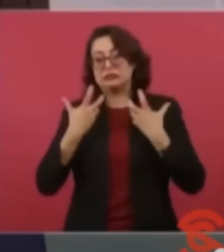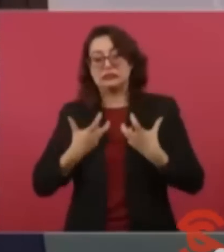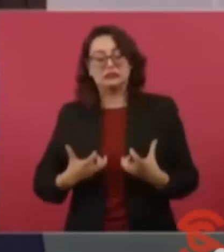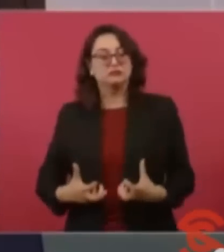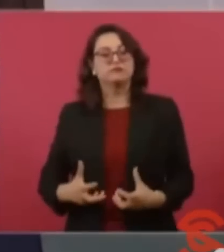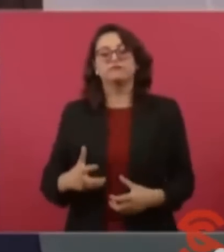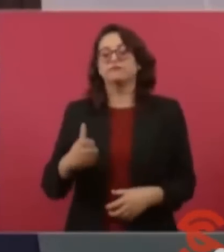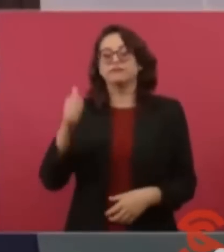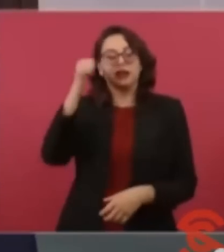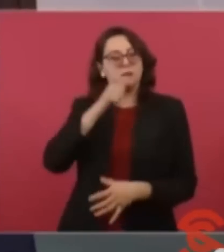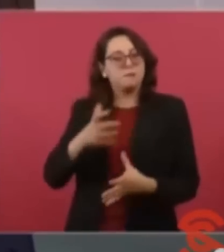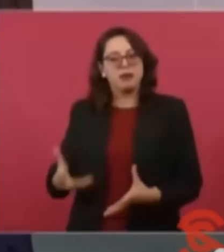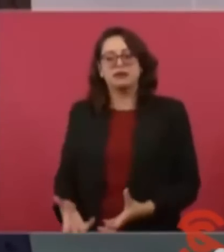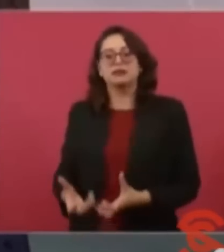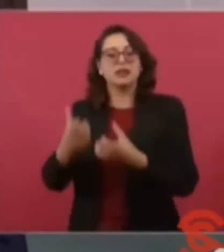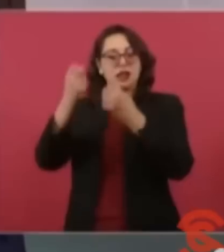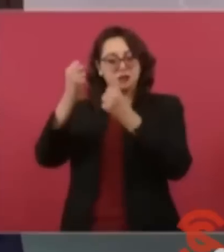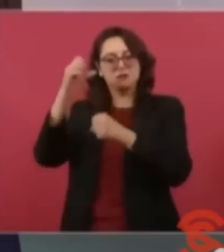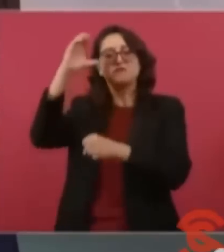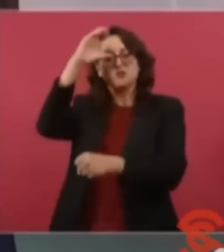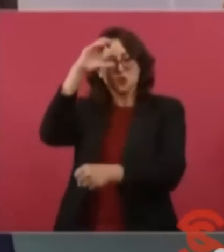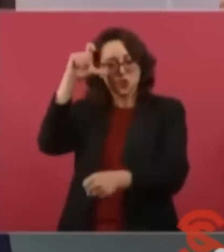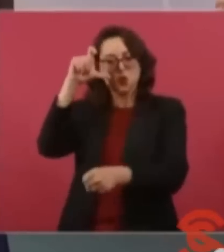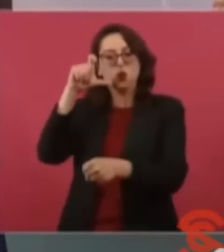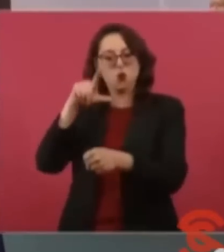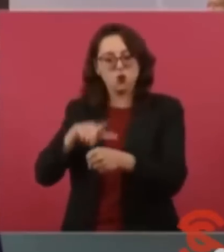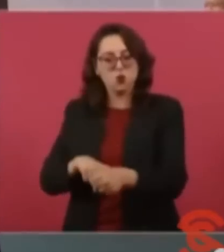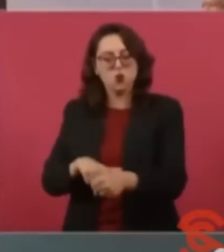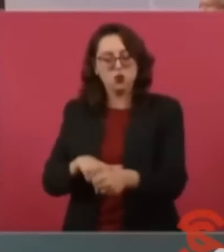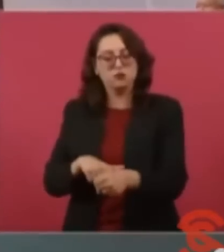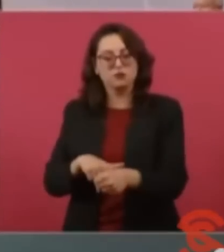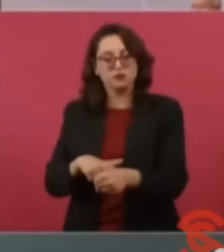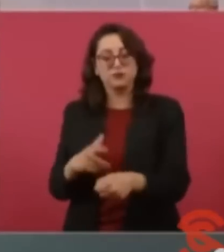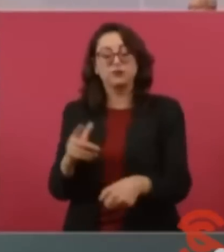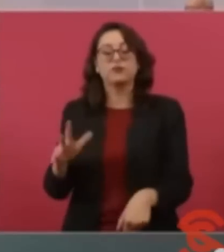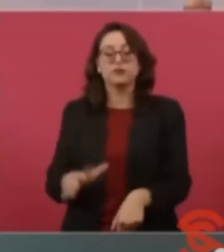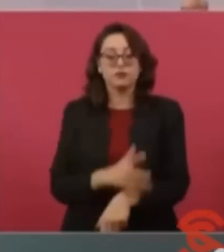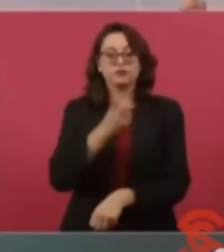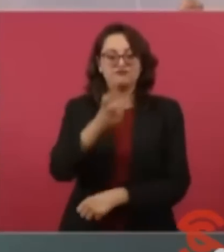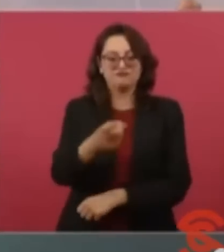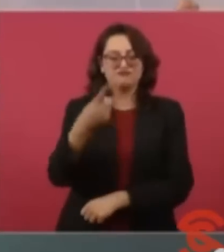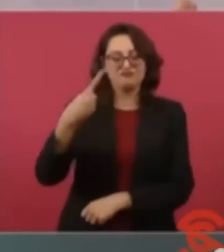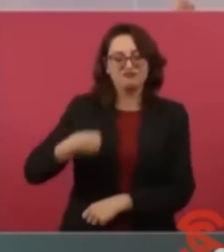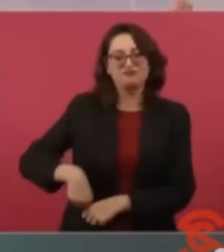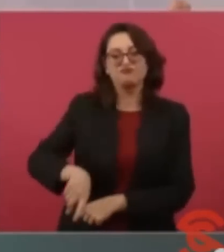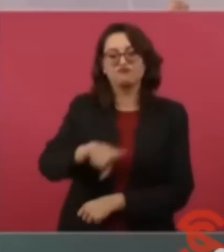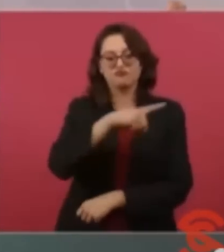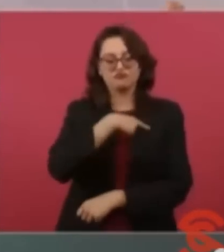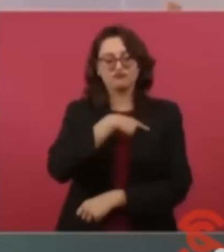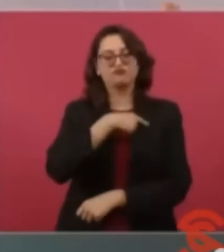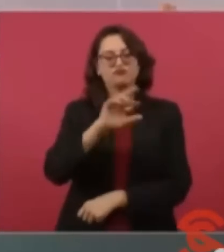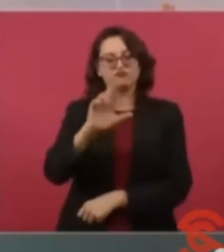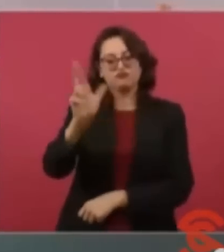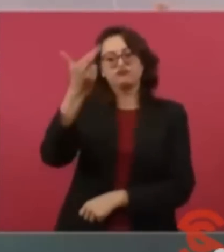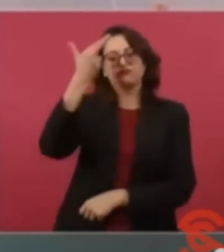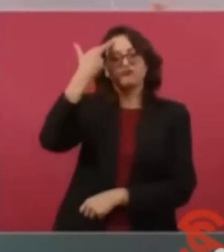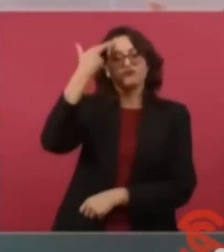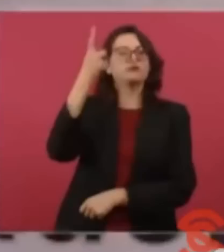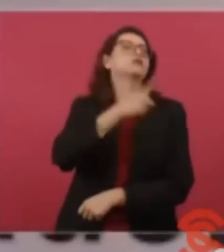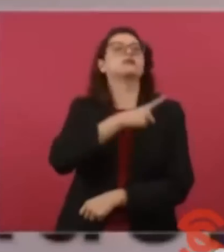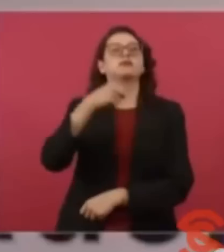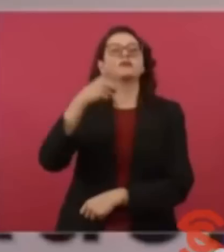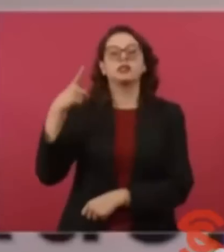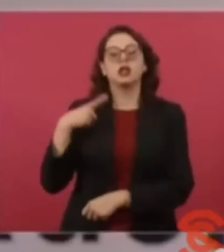hemos emprendido el rescate y la exaltación del conocimiento ancestral y de